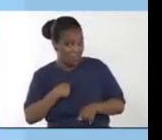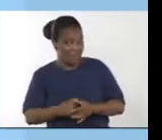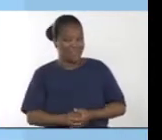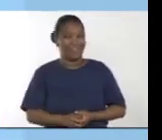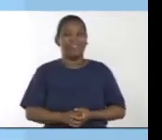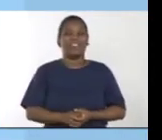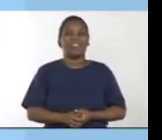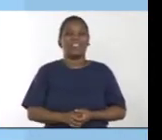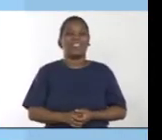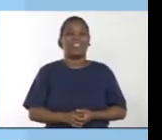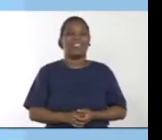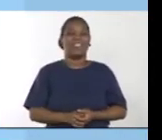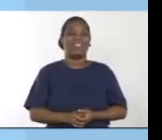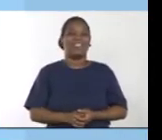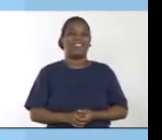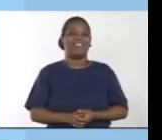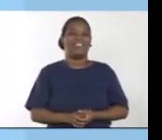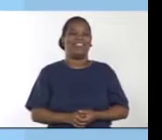conmigo?